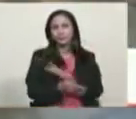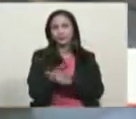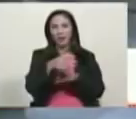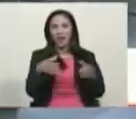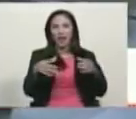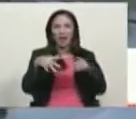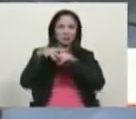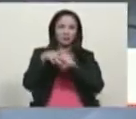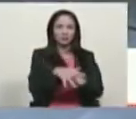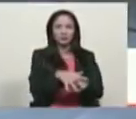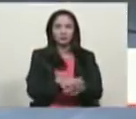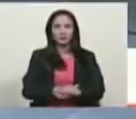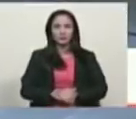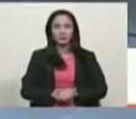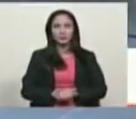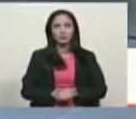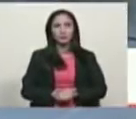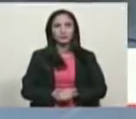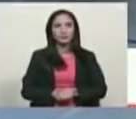inquisidores.